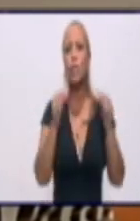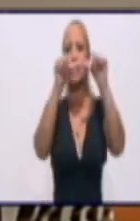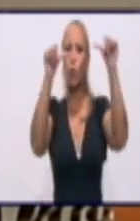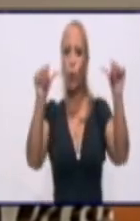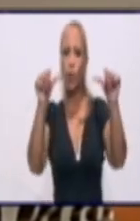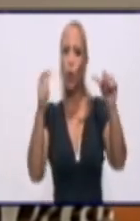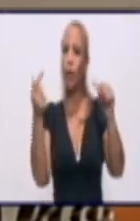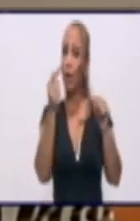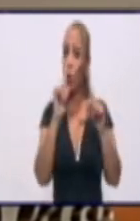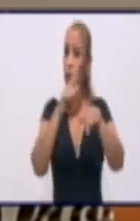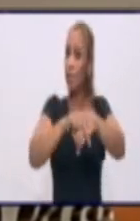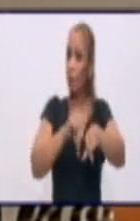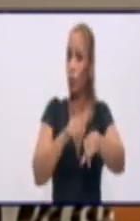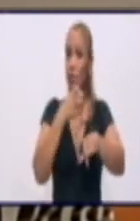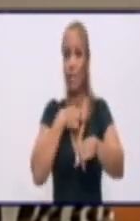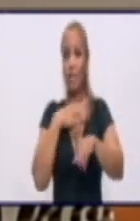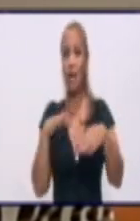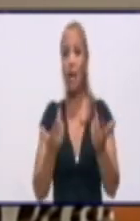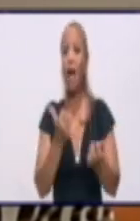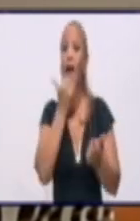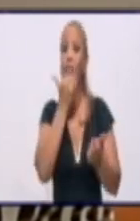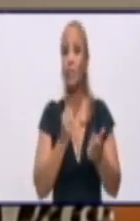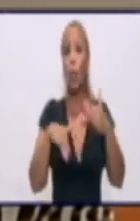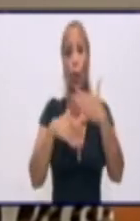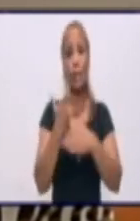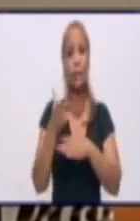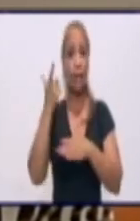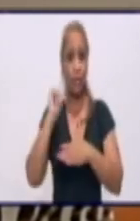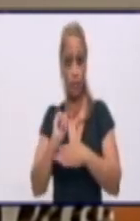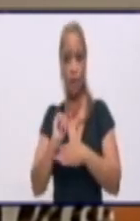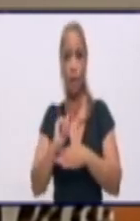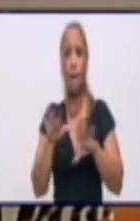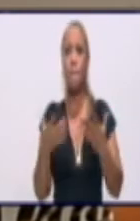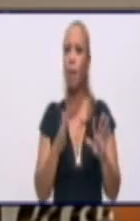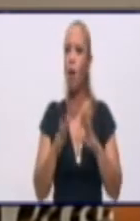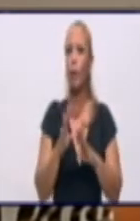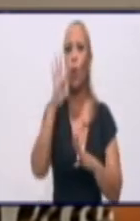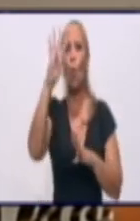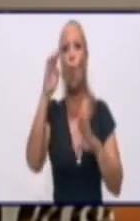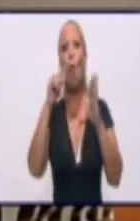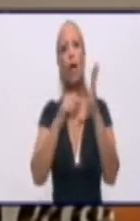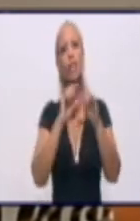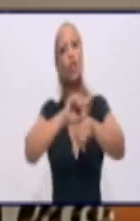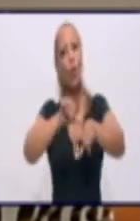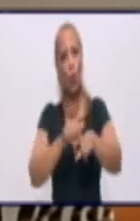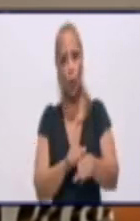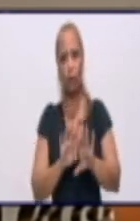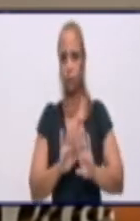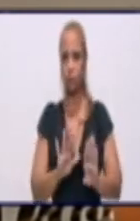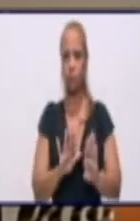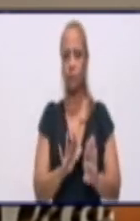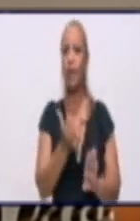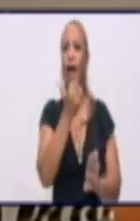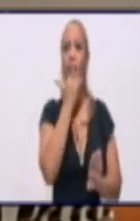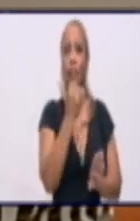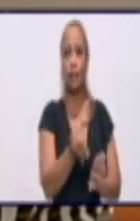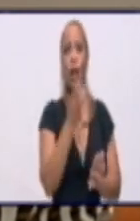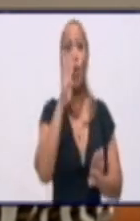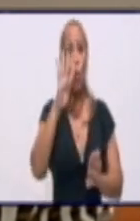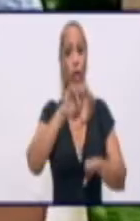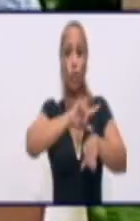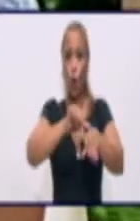ayer, para tratarlo de llevar a las 4 horas. O sea, que hemos mantenido como premisa tratar de que sea 4 horas lo que se afecte cada circuito.